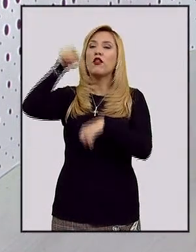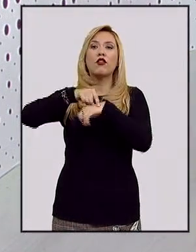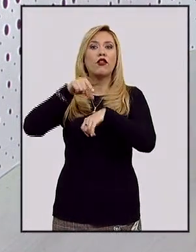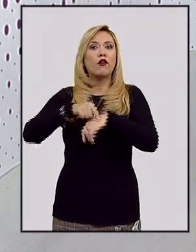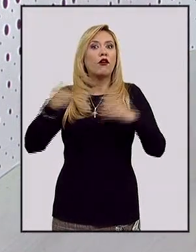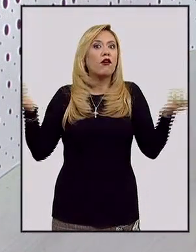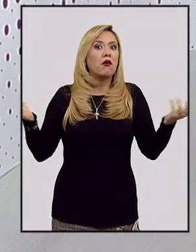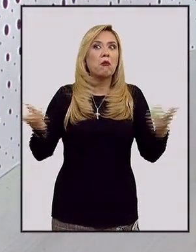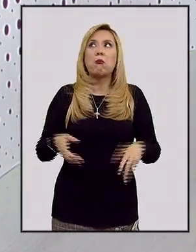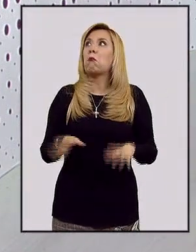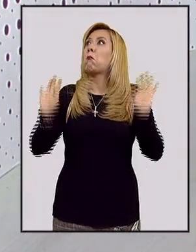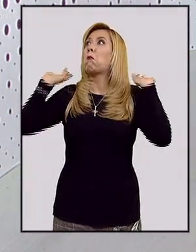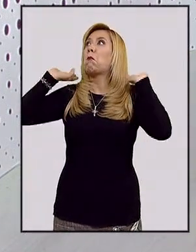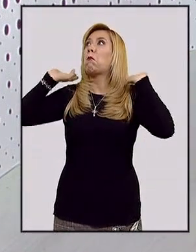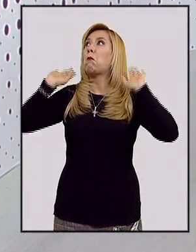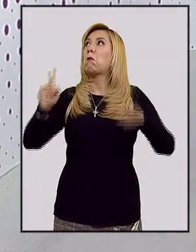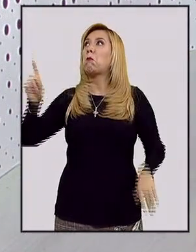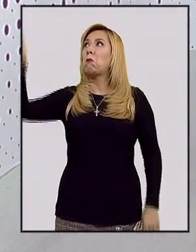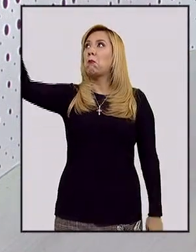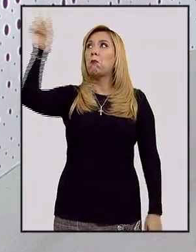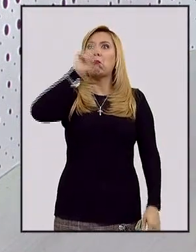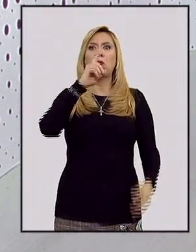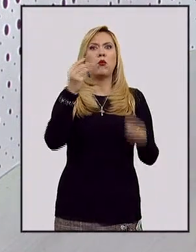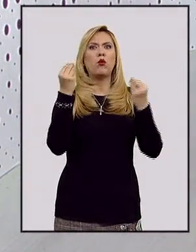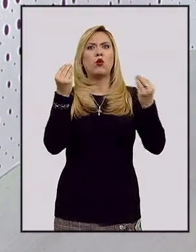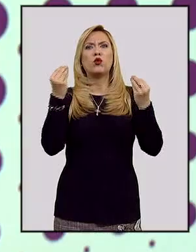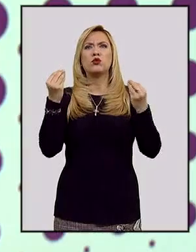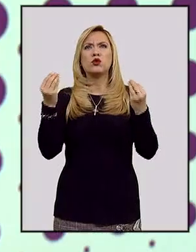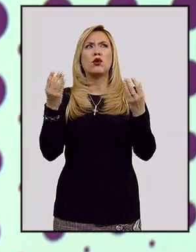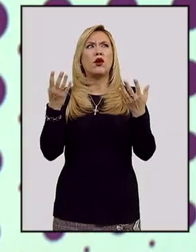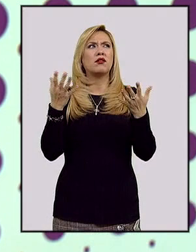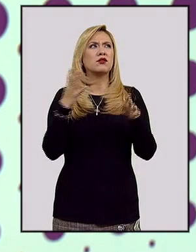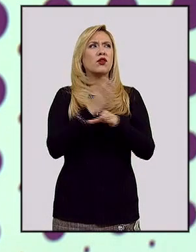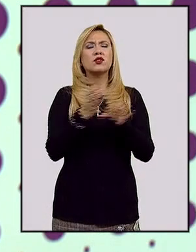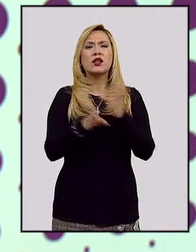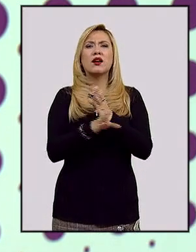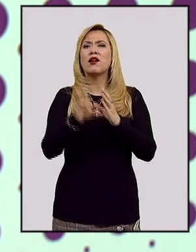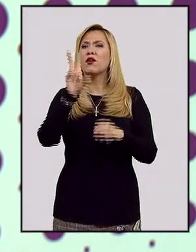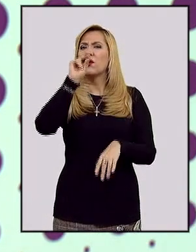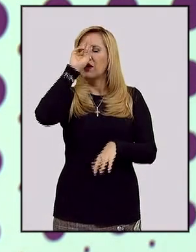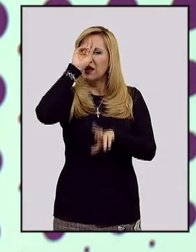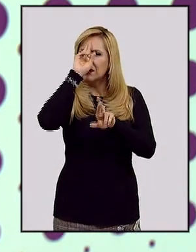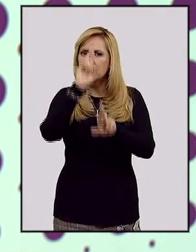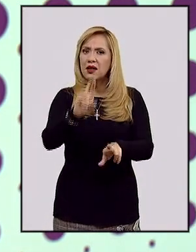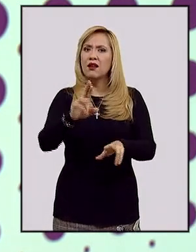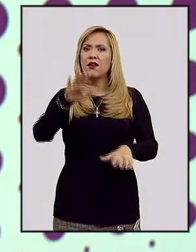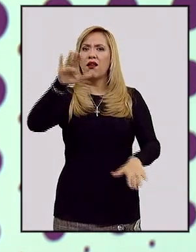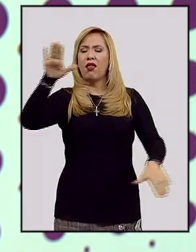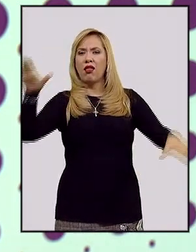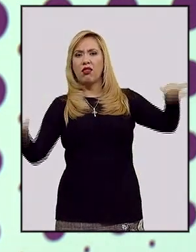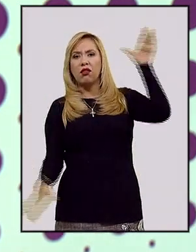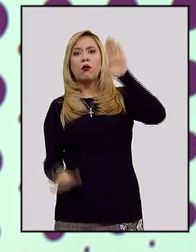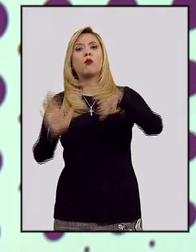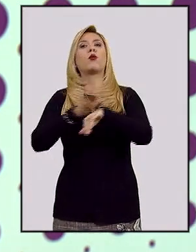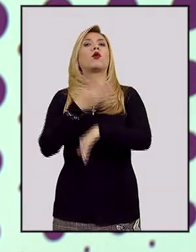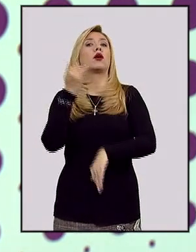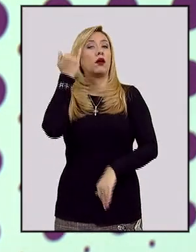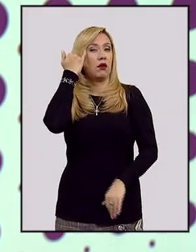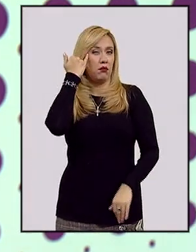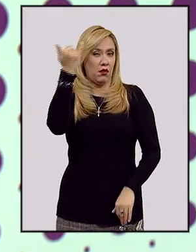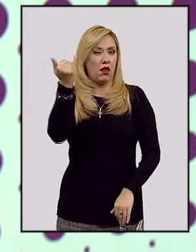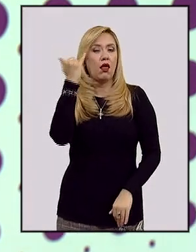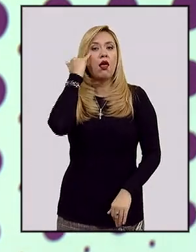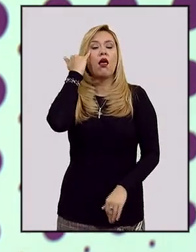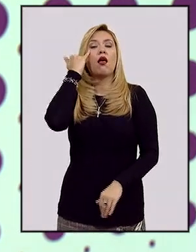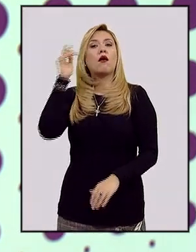tema justo de cómo cruzan un montón de desigualdades en términos de etnia, de idioma, de